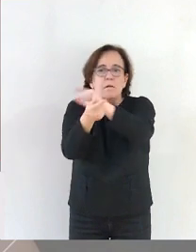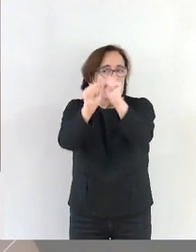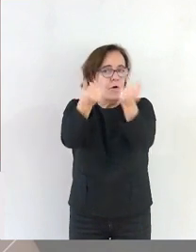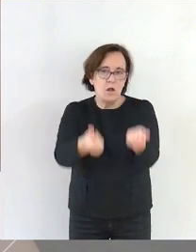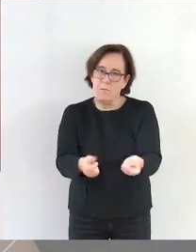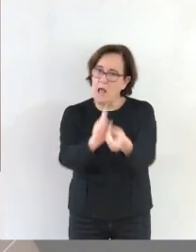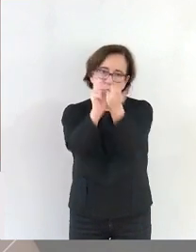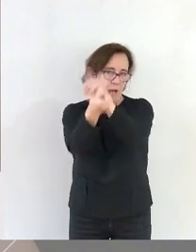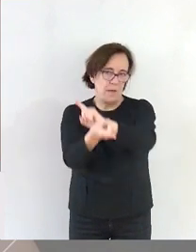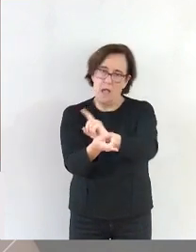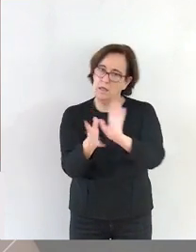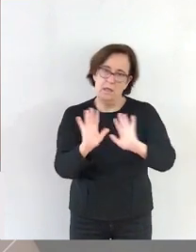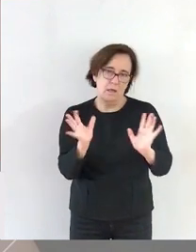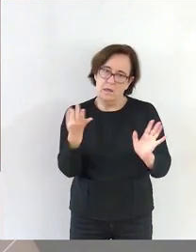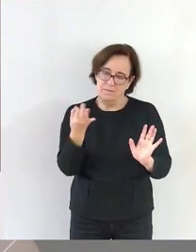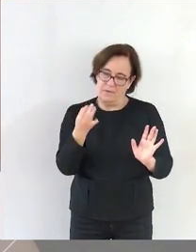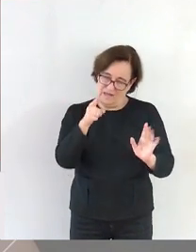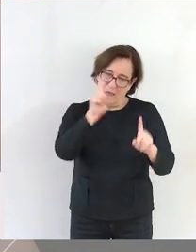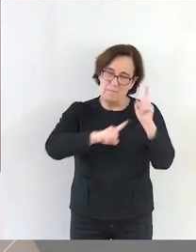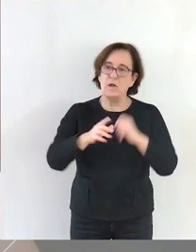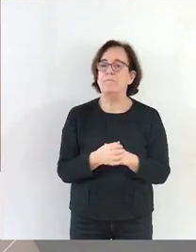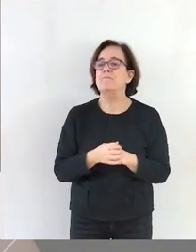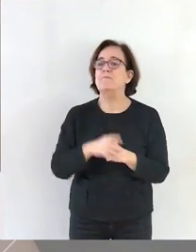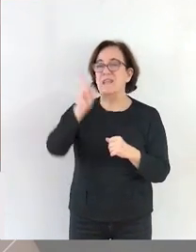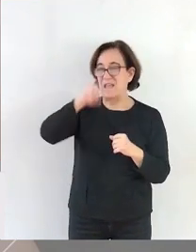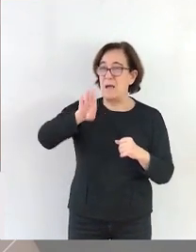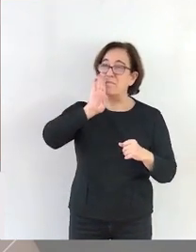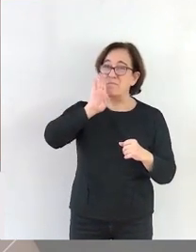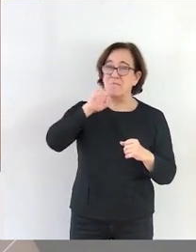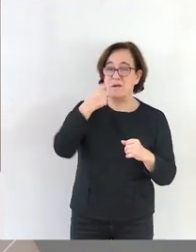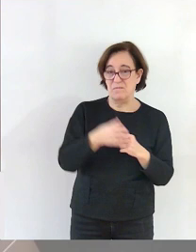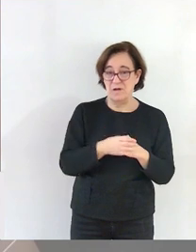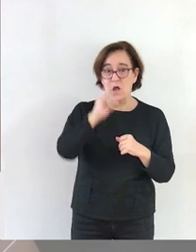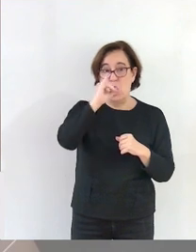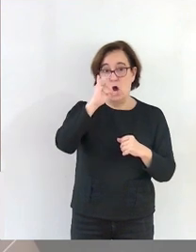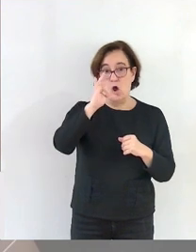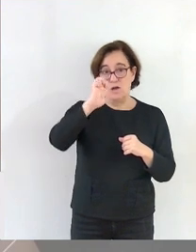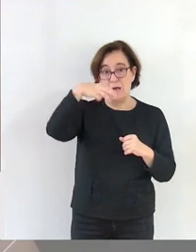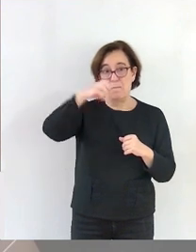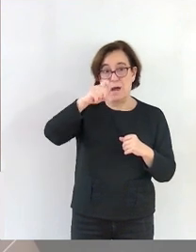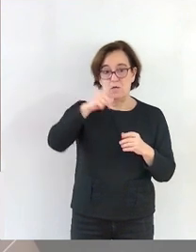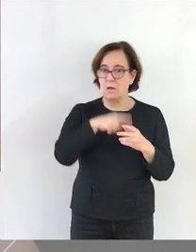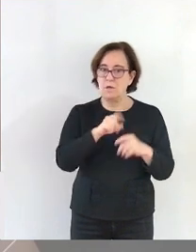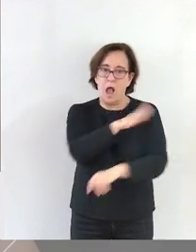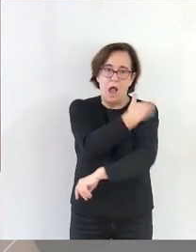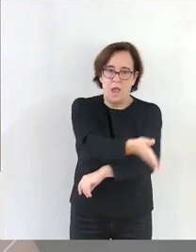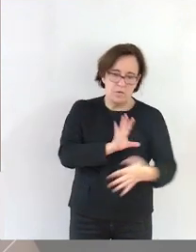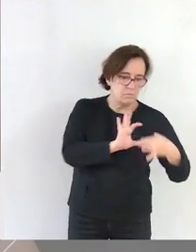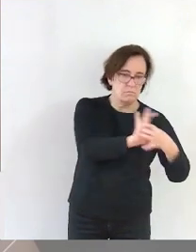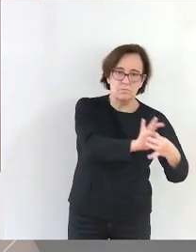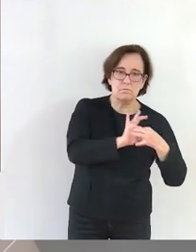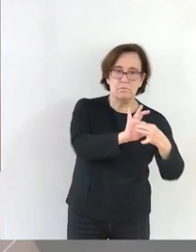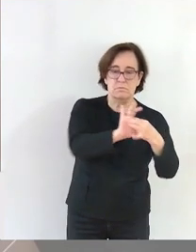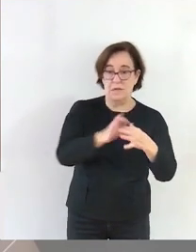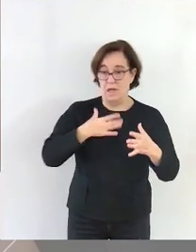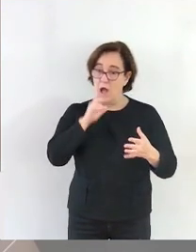manera si no seguimos ahí no En en ese problema y también como decía José Manuel llevar de la mano a todo el mundo no y ahí